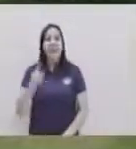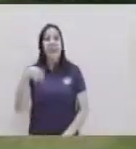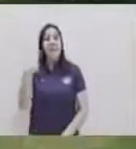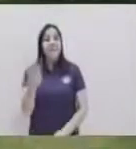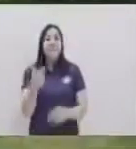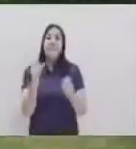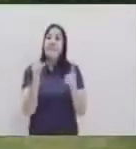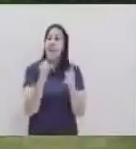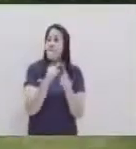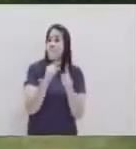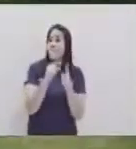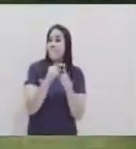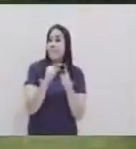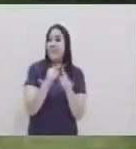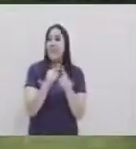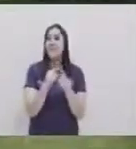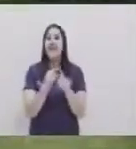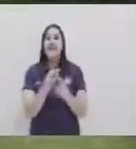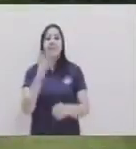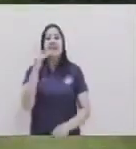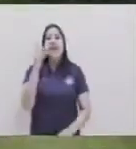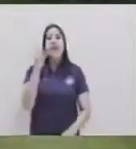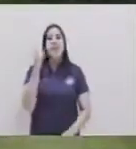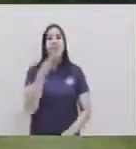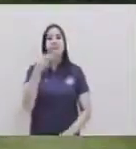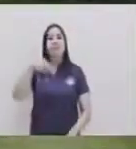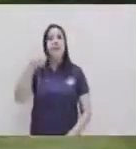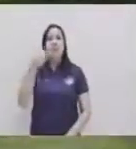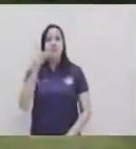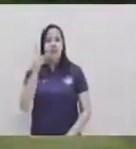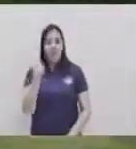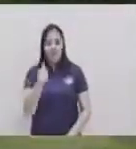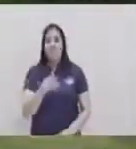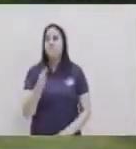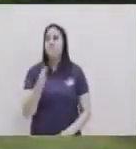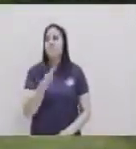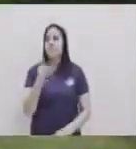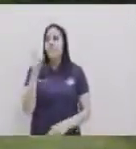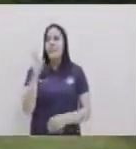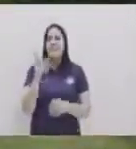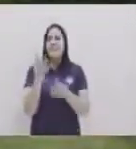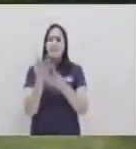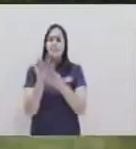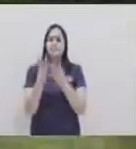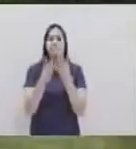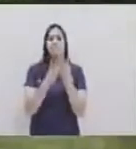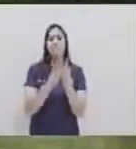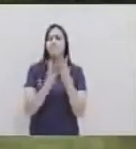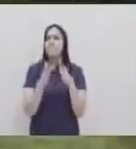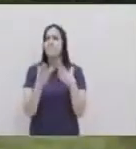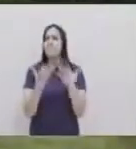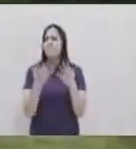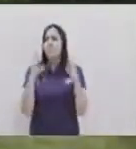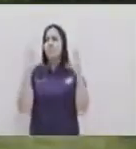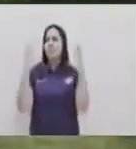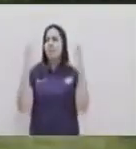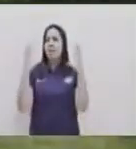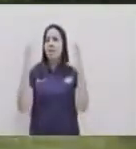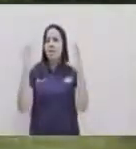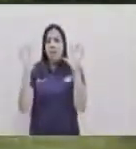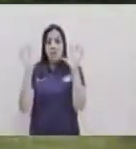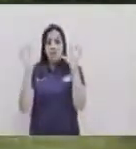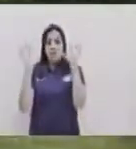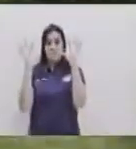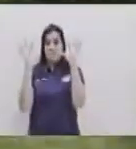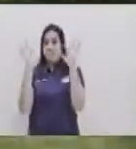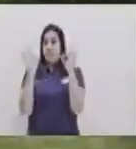La siguiente palabra es de nada. En esta, la configuración de la mano es uniendo